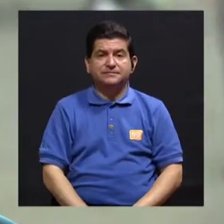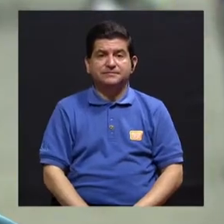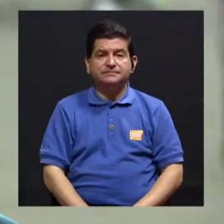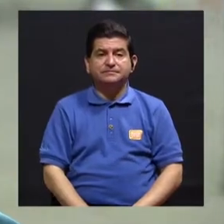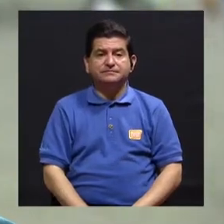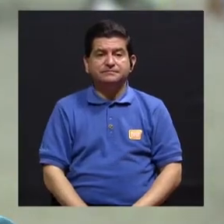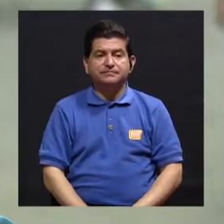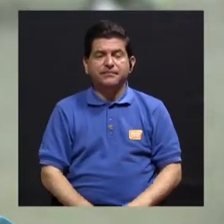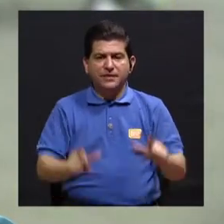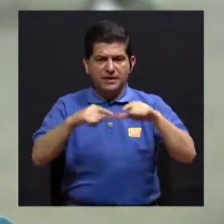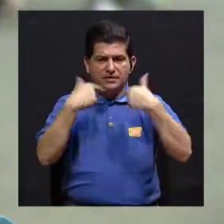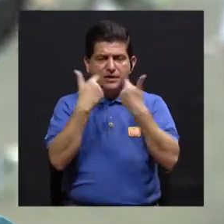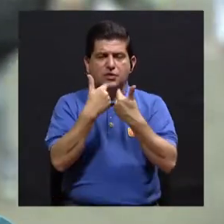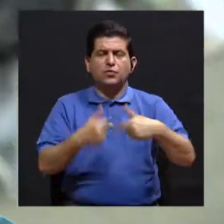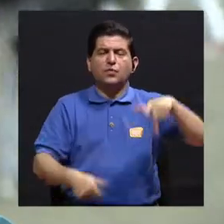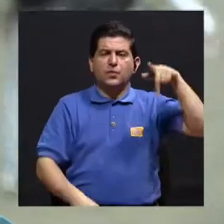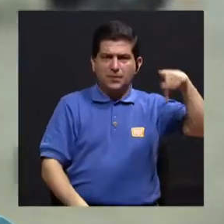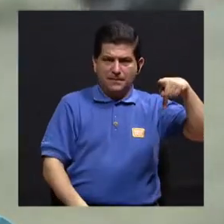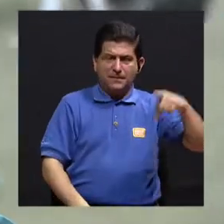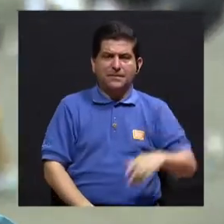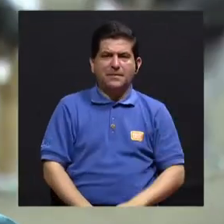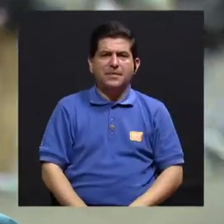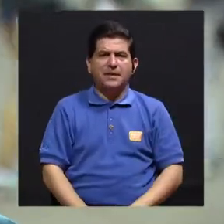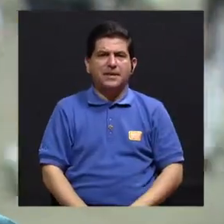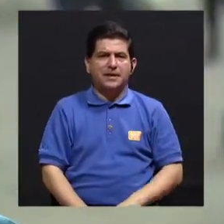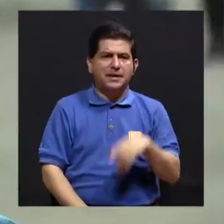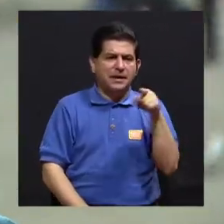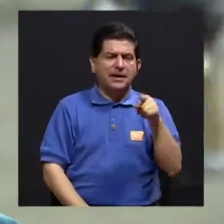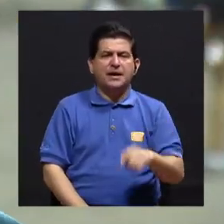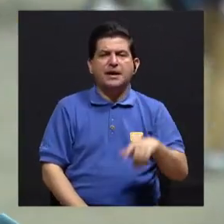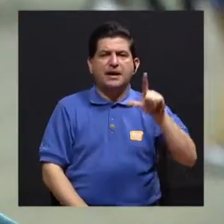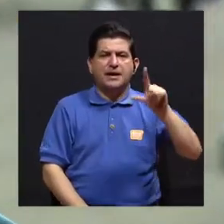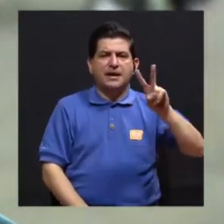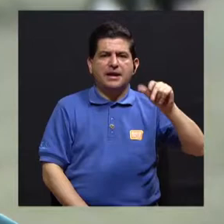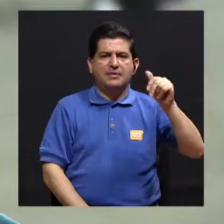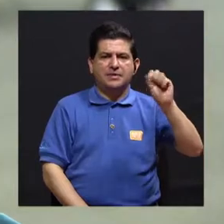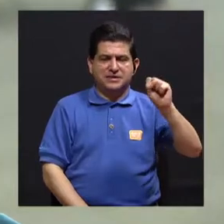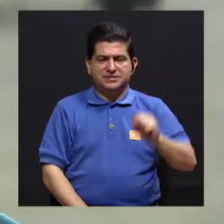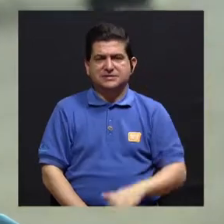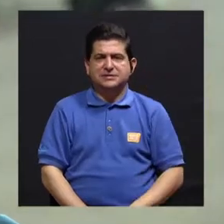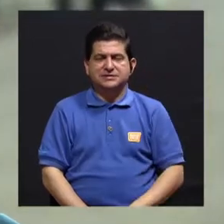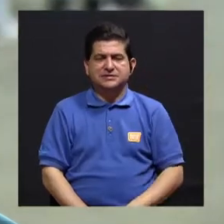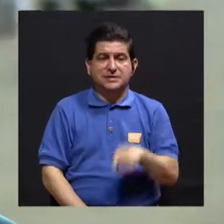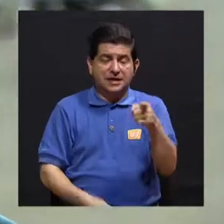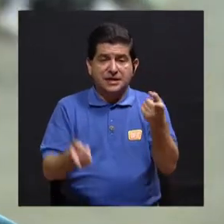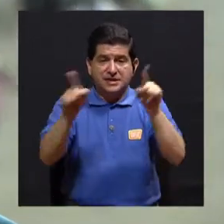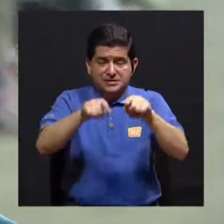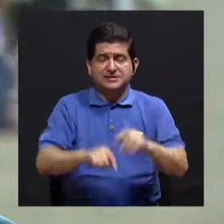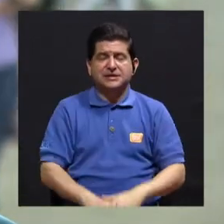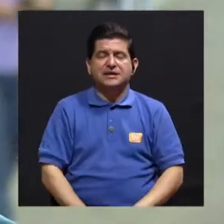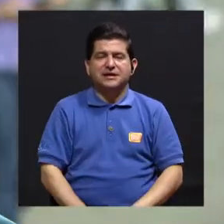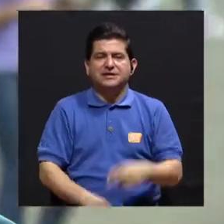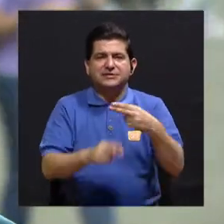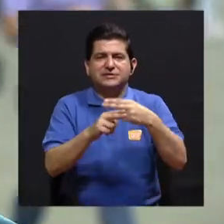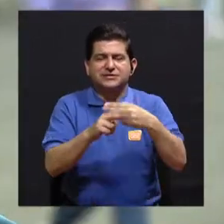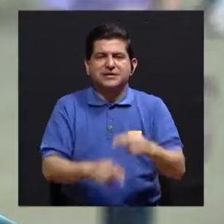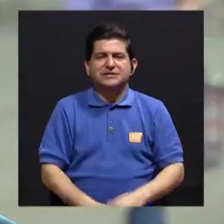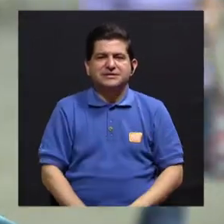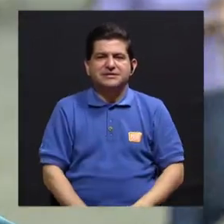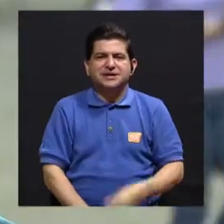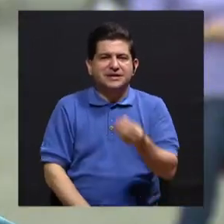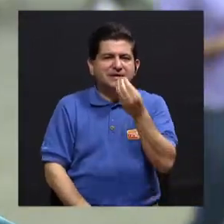que son del grupo de los protozoarios son amebas, ¿verdad? Van a ser amebas. Se les llaman comensales a su mayoría,